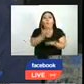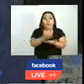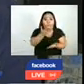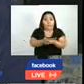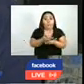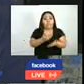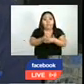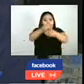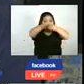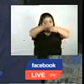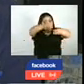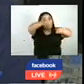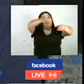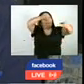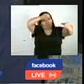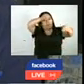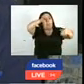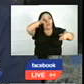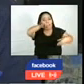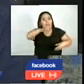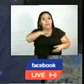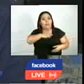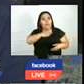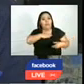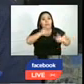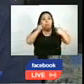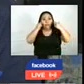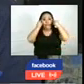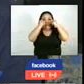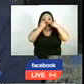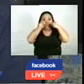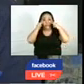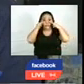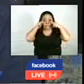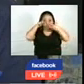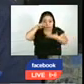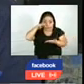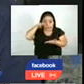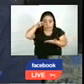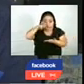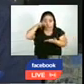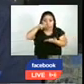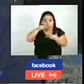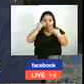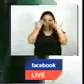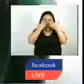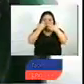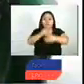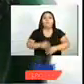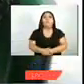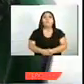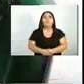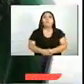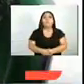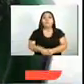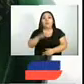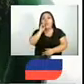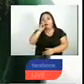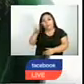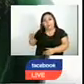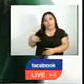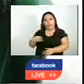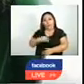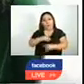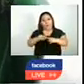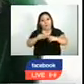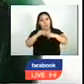evidencia científica que hay mayor predisposición a producirse miopías. De acuerdo con el